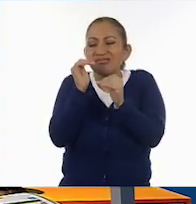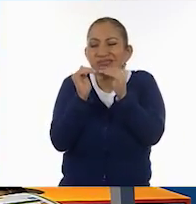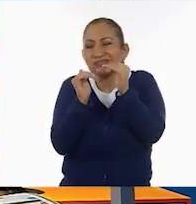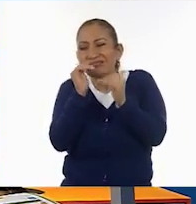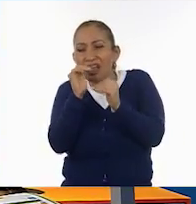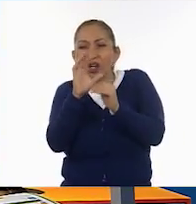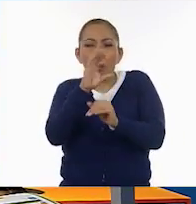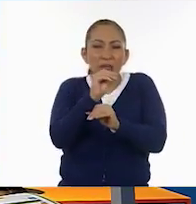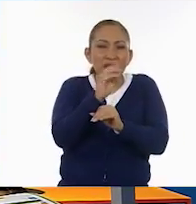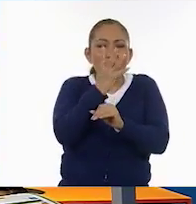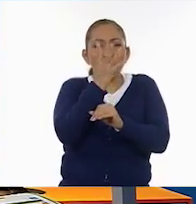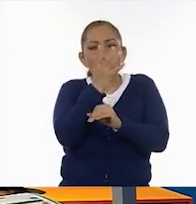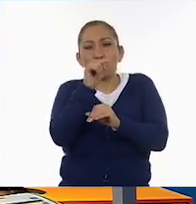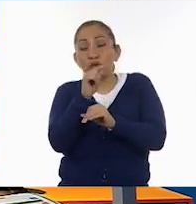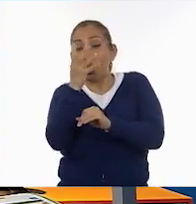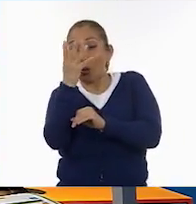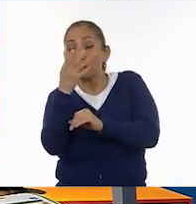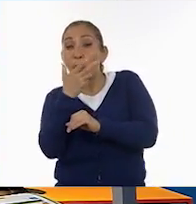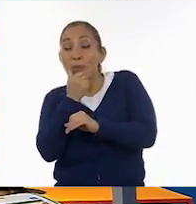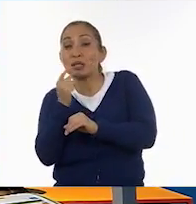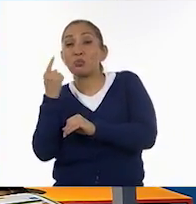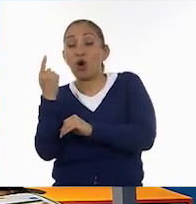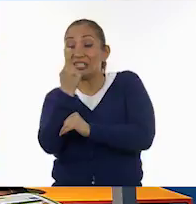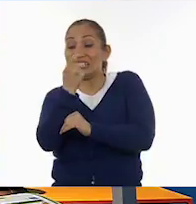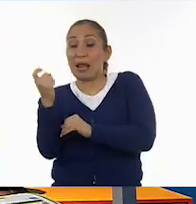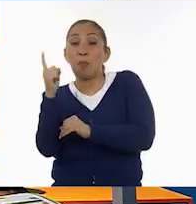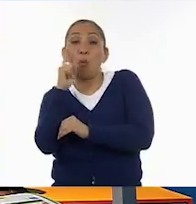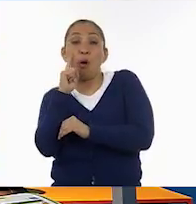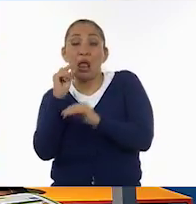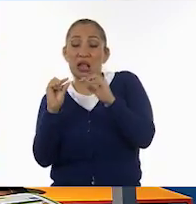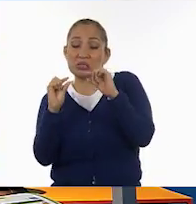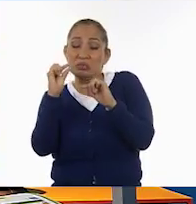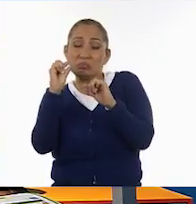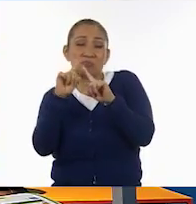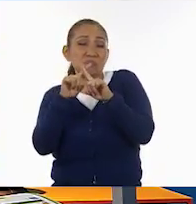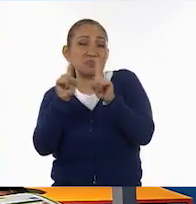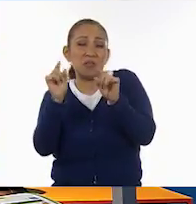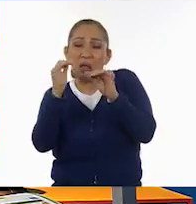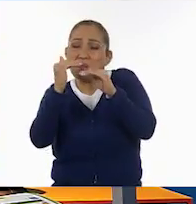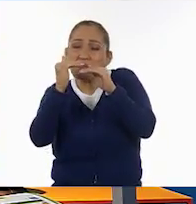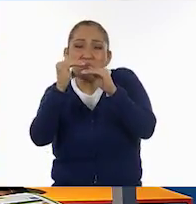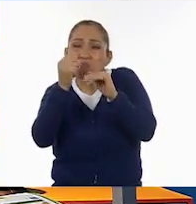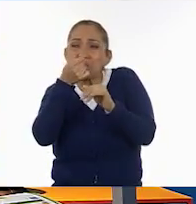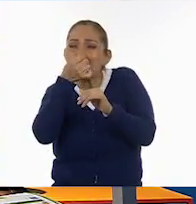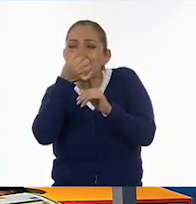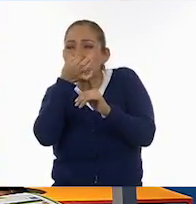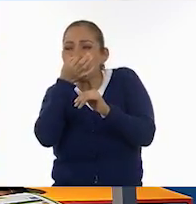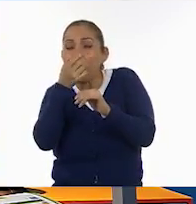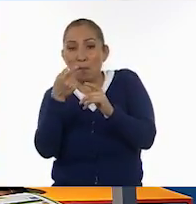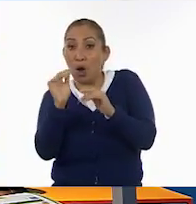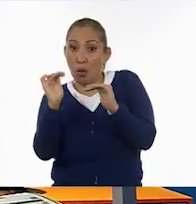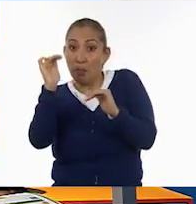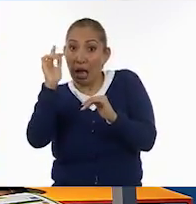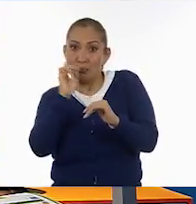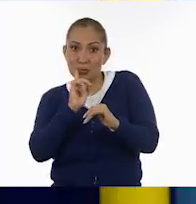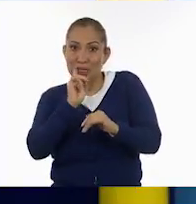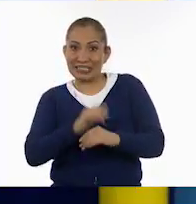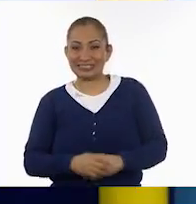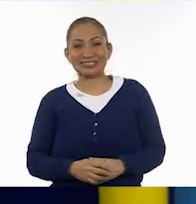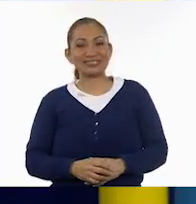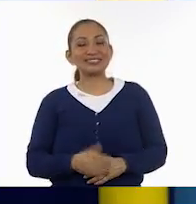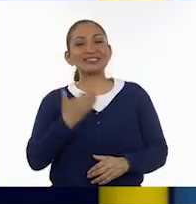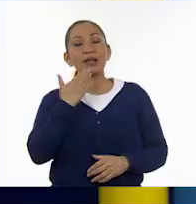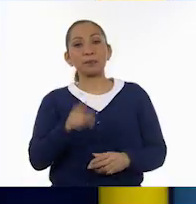de 94.4 hombres por cada 100 mujeres. Entonces la diferencia es mínima, pero sí hay más mujeres. Muy